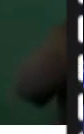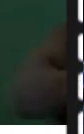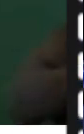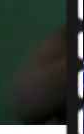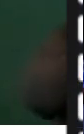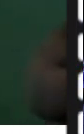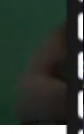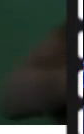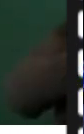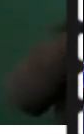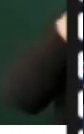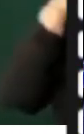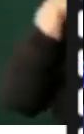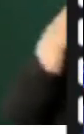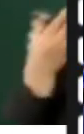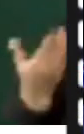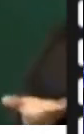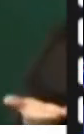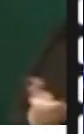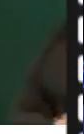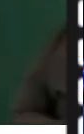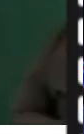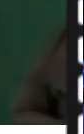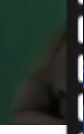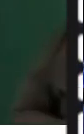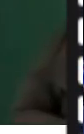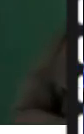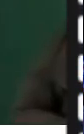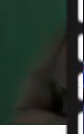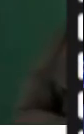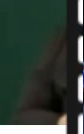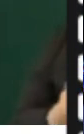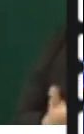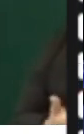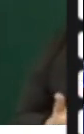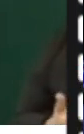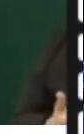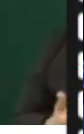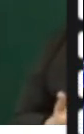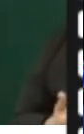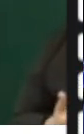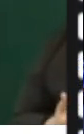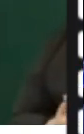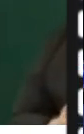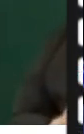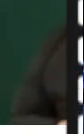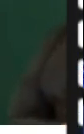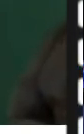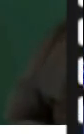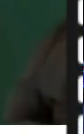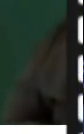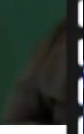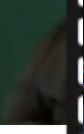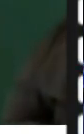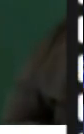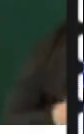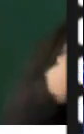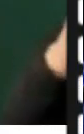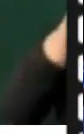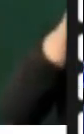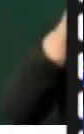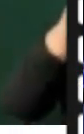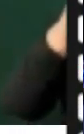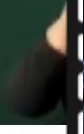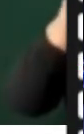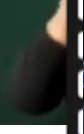felices por llevar a la práctica ese principio filosófico